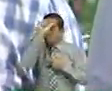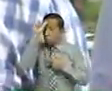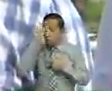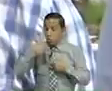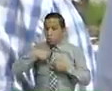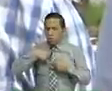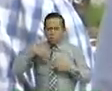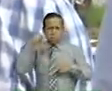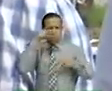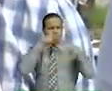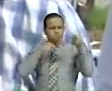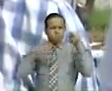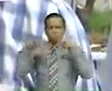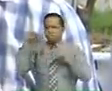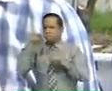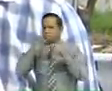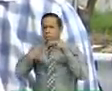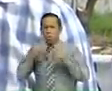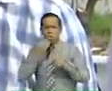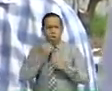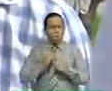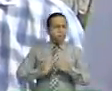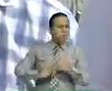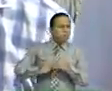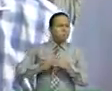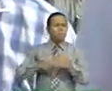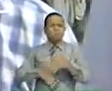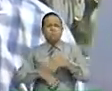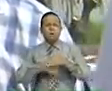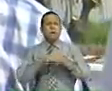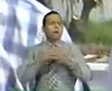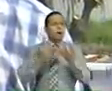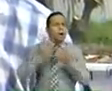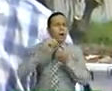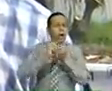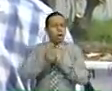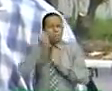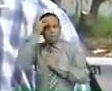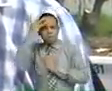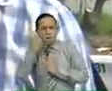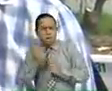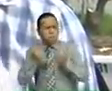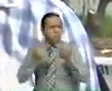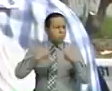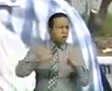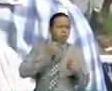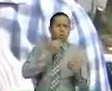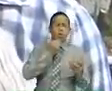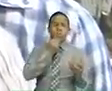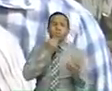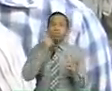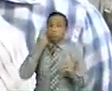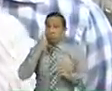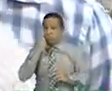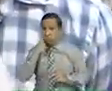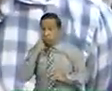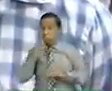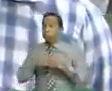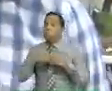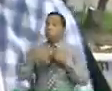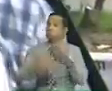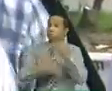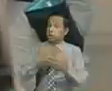realmente el impacto que ha tenido el pasar a semáforo amarillo y tomar decisiones en ese sentido, de mayor apertura o de